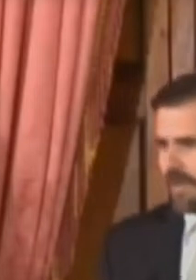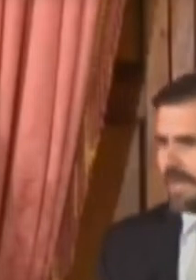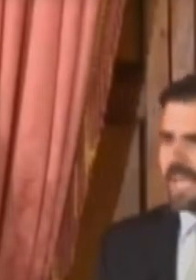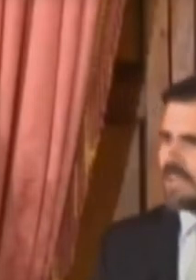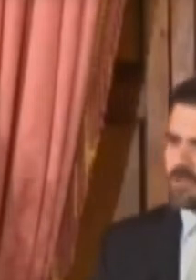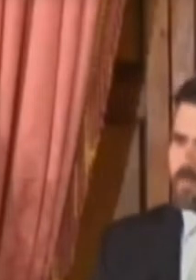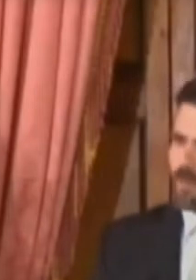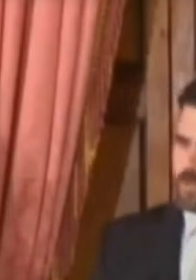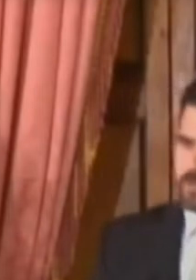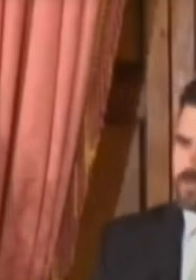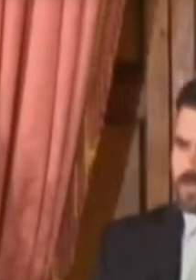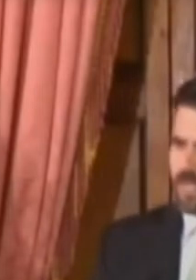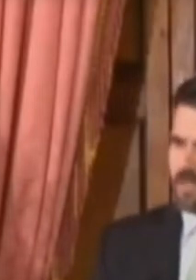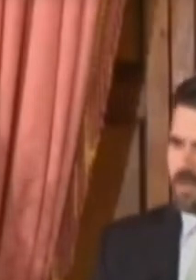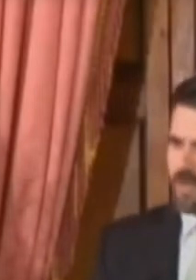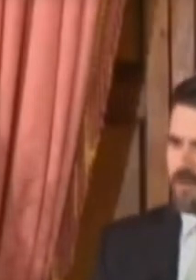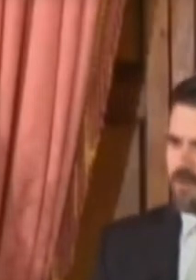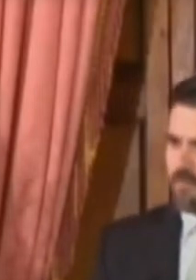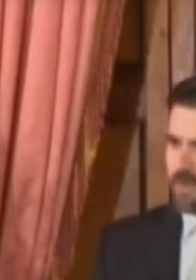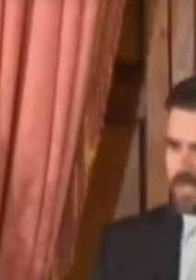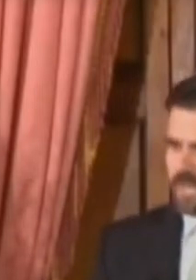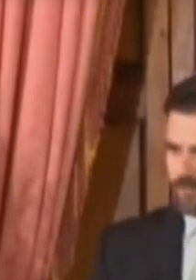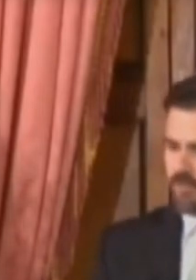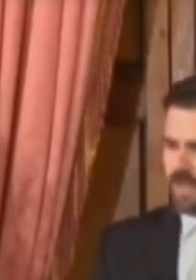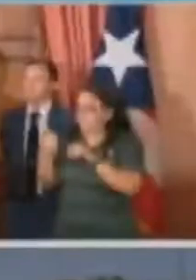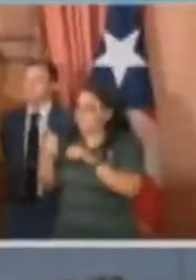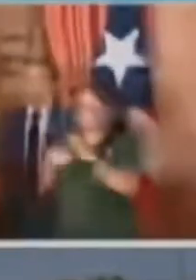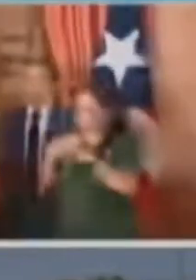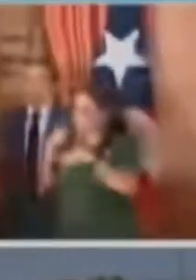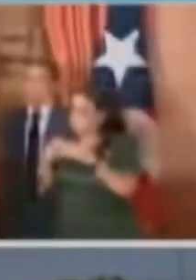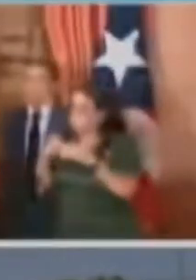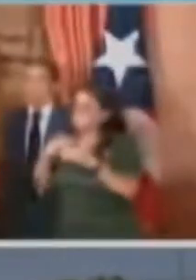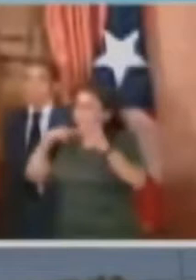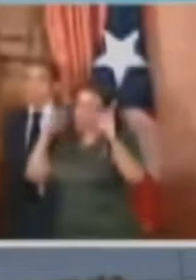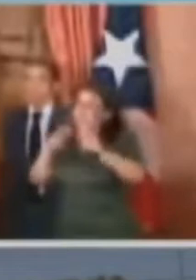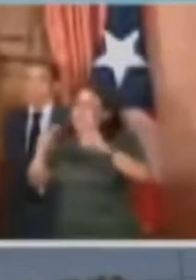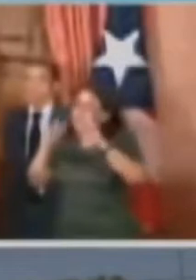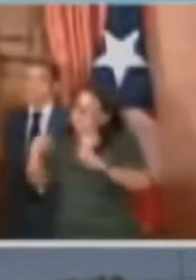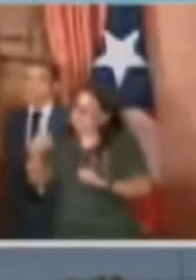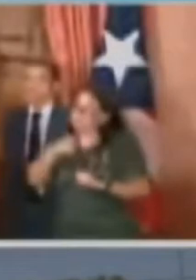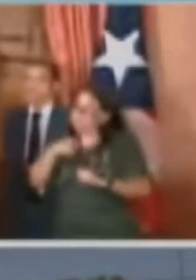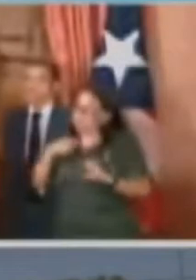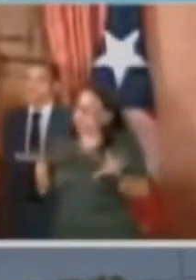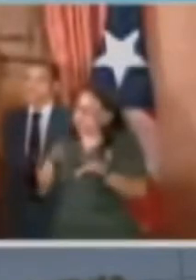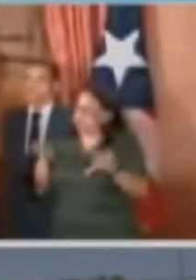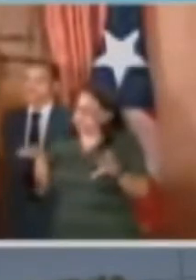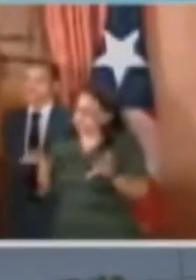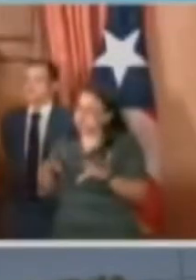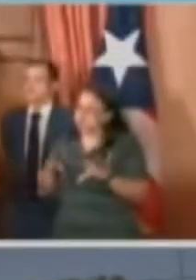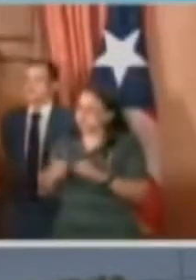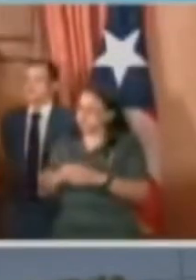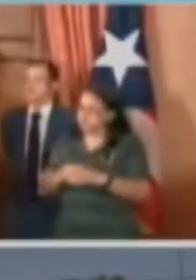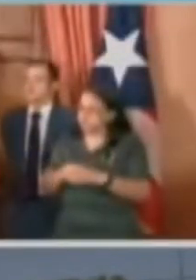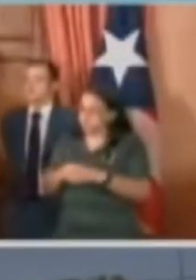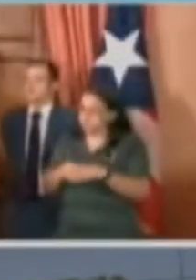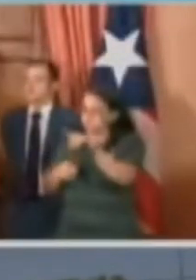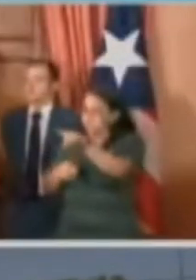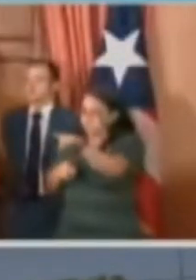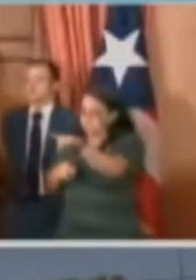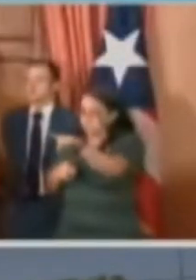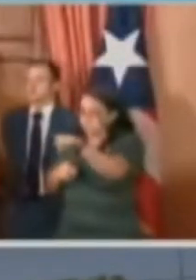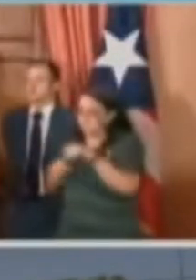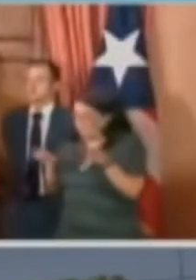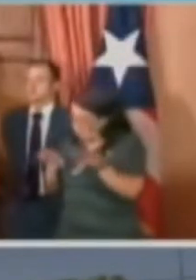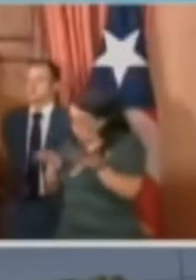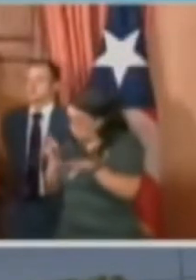Automáticamente, porque más nadie las hacía que sirviera para esa. Sí. Ahora, okay. ¿De qué vale una junta de